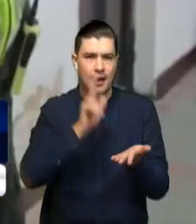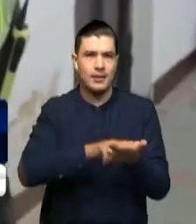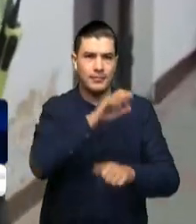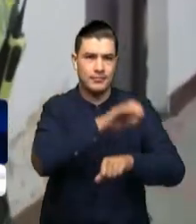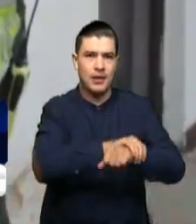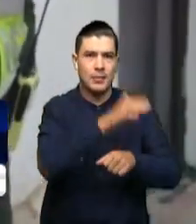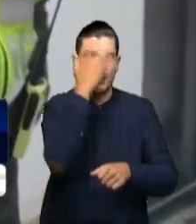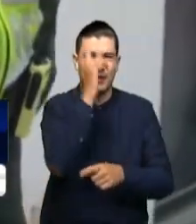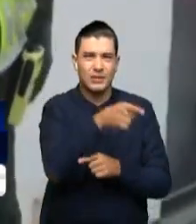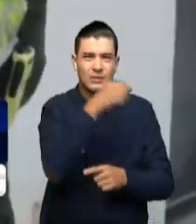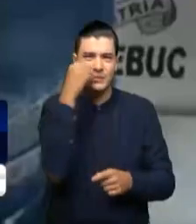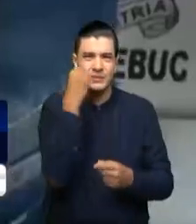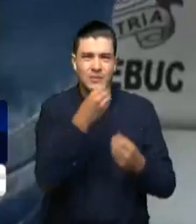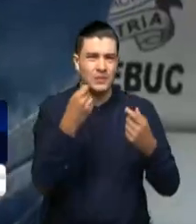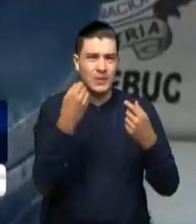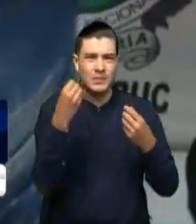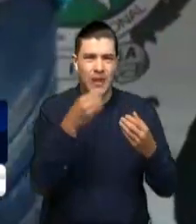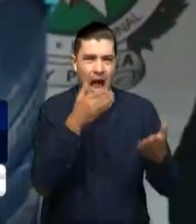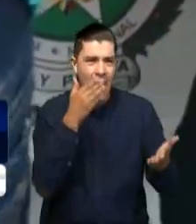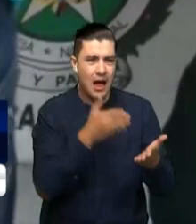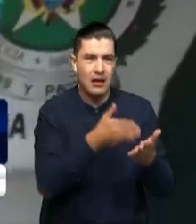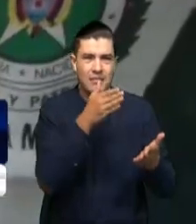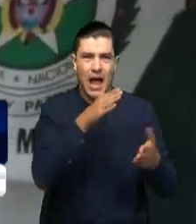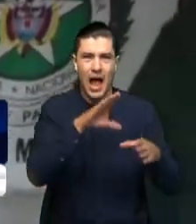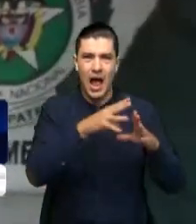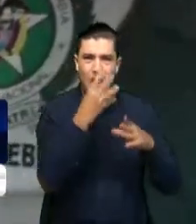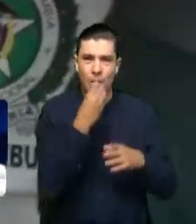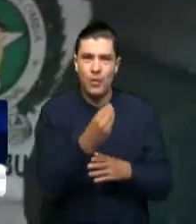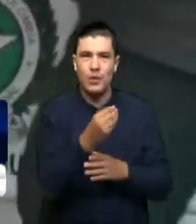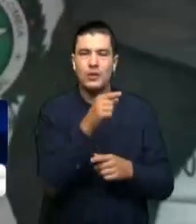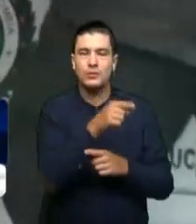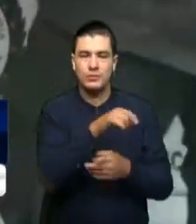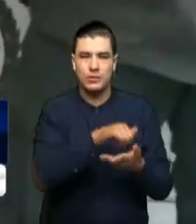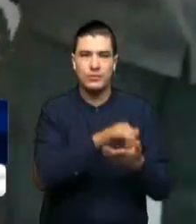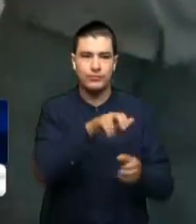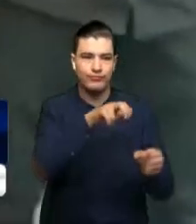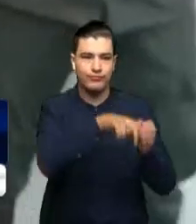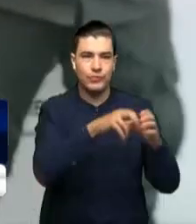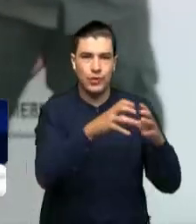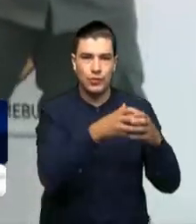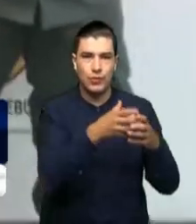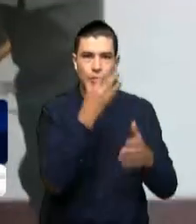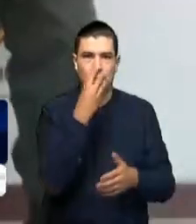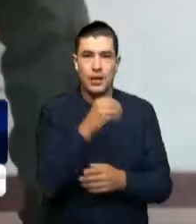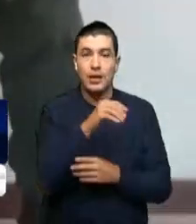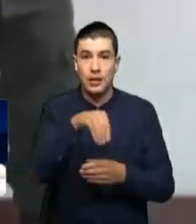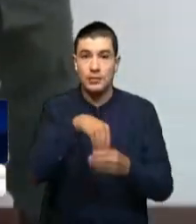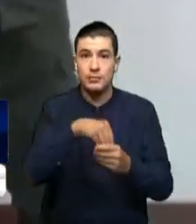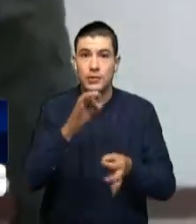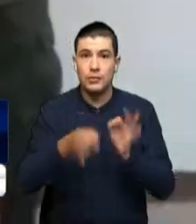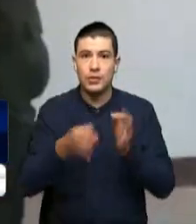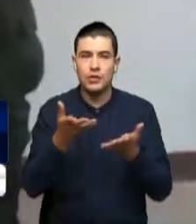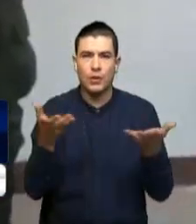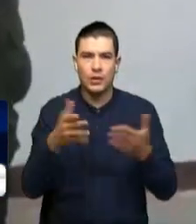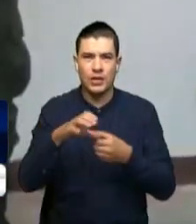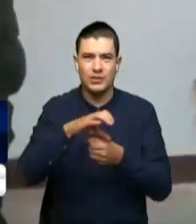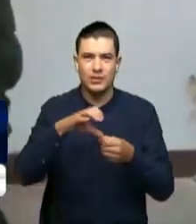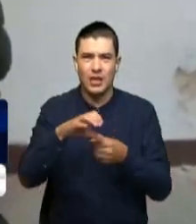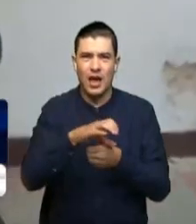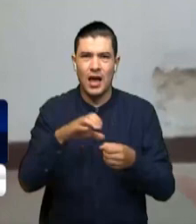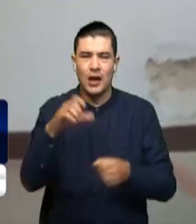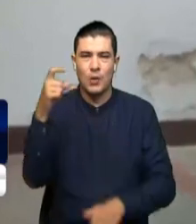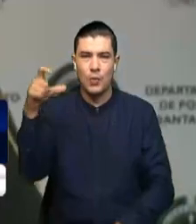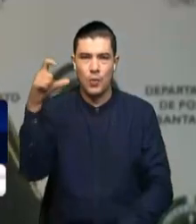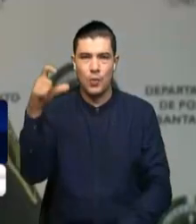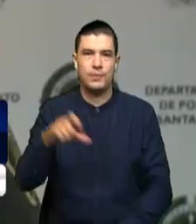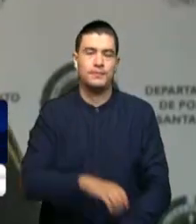concierto para delinquir agravado y rebelión emitida por el juzgado primero municipal de control de garantías ambulantes